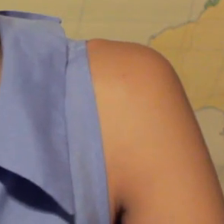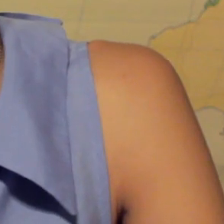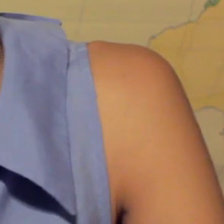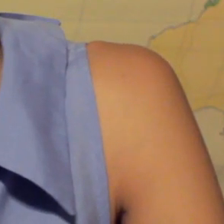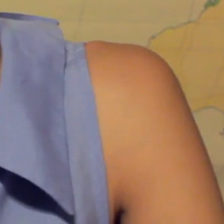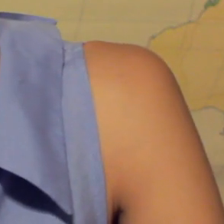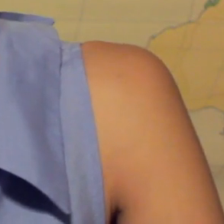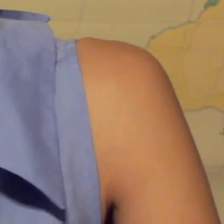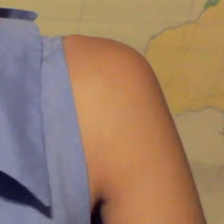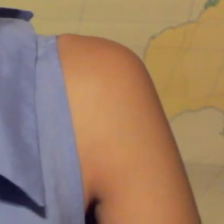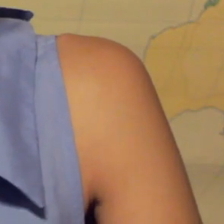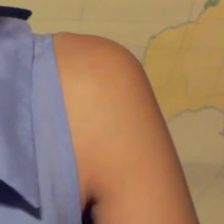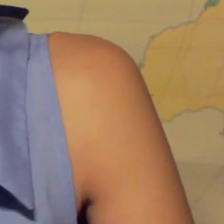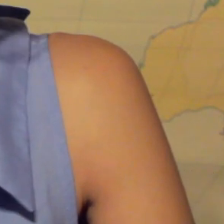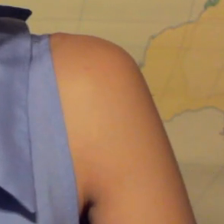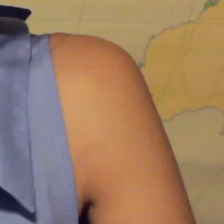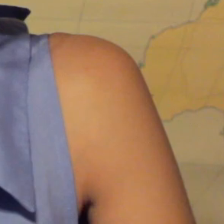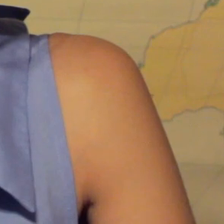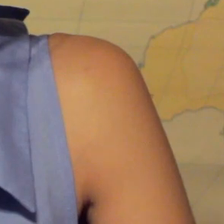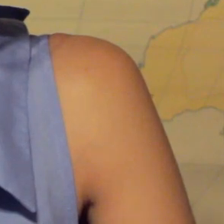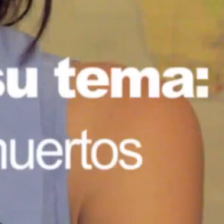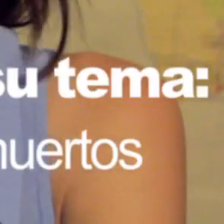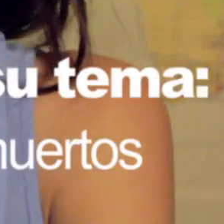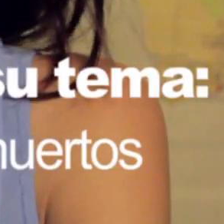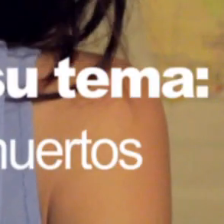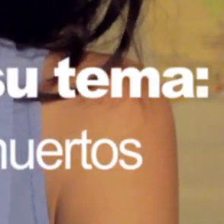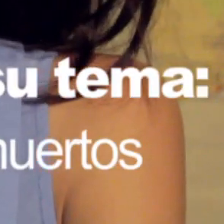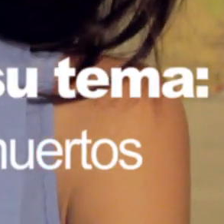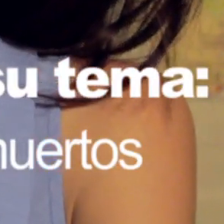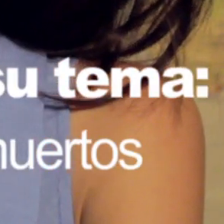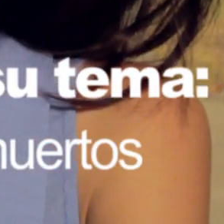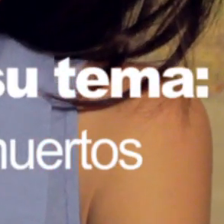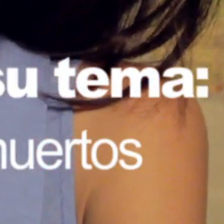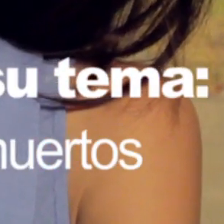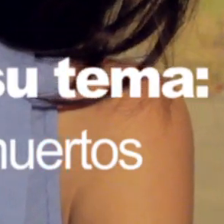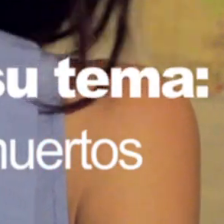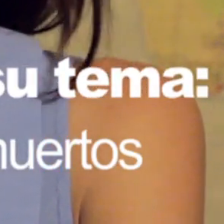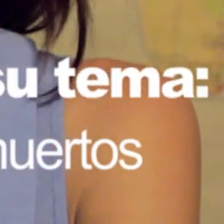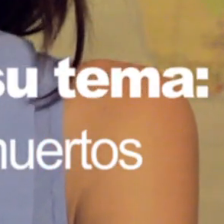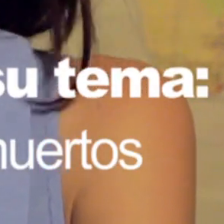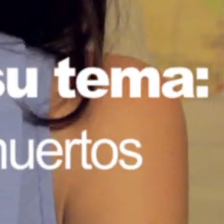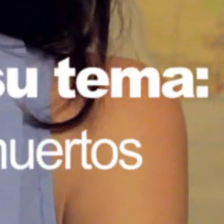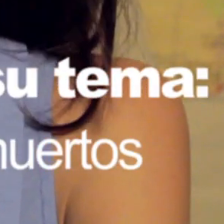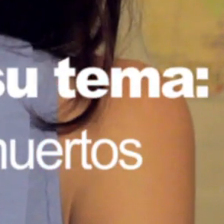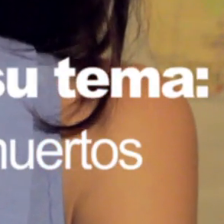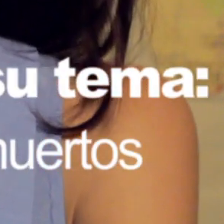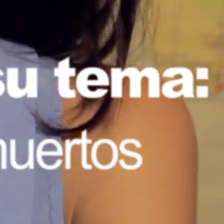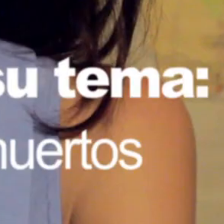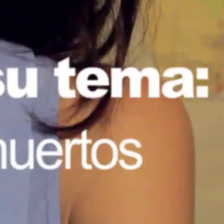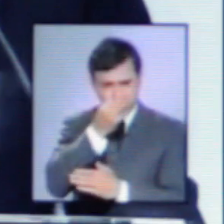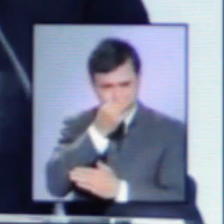en YouTube, subiendo videos estúpidos. Punto número 2. López Obrador revive a los